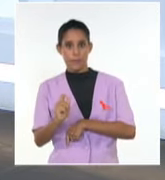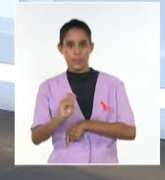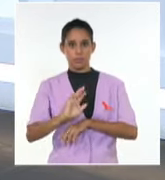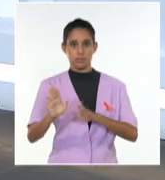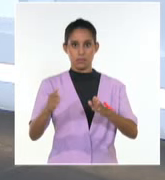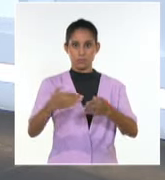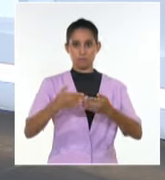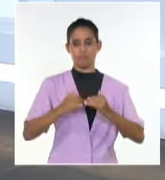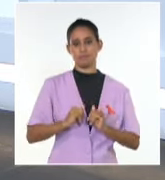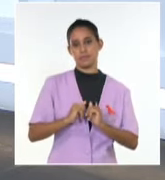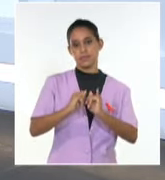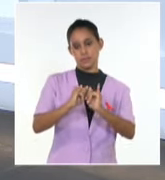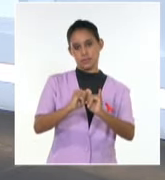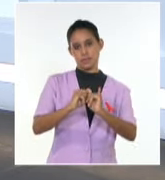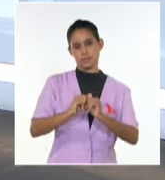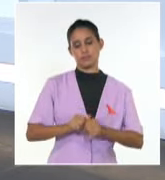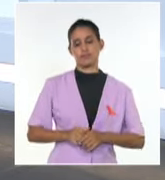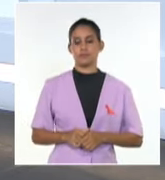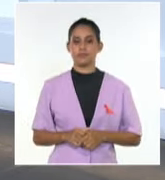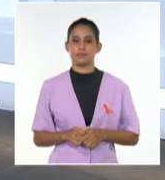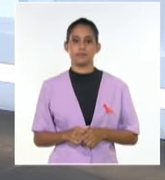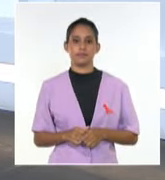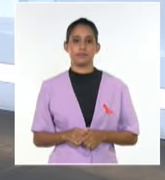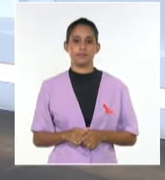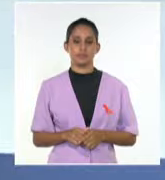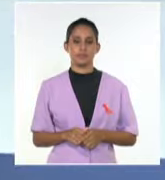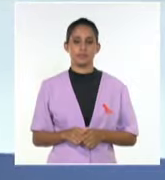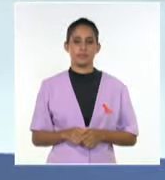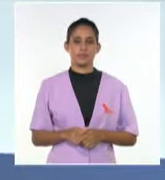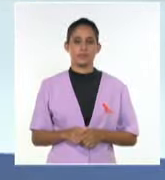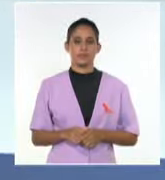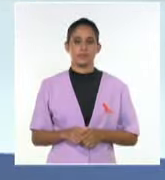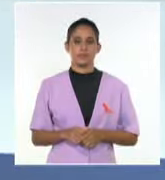segmento dedicado a los deportes a esta hora. Buenas tardes. Gracias.